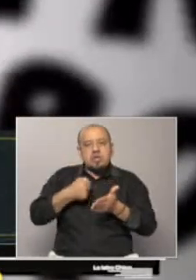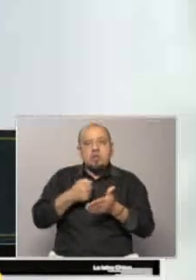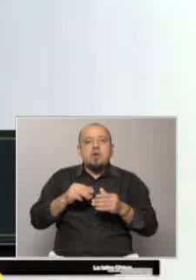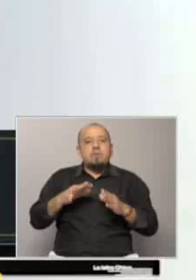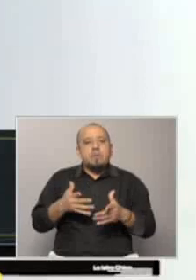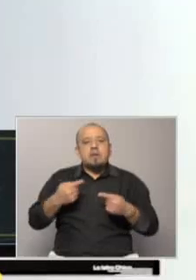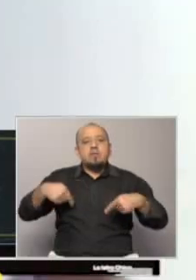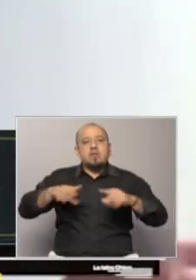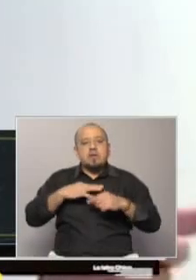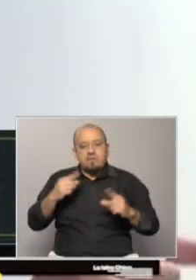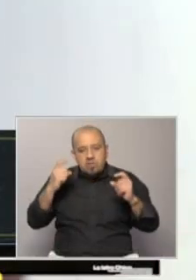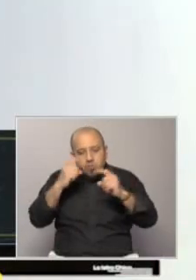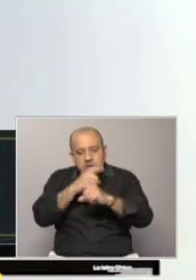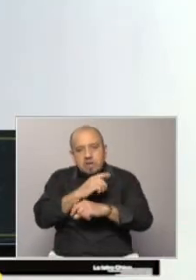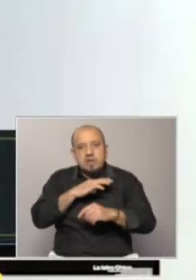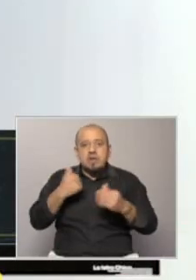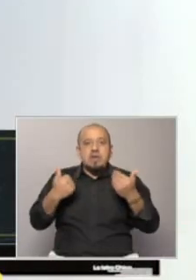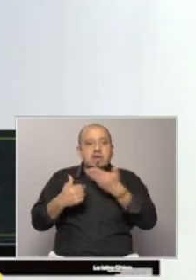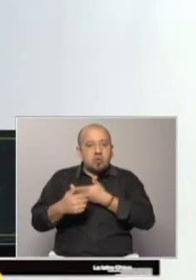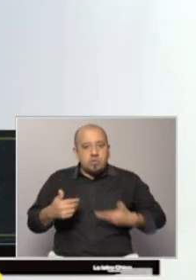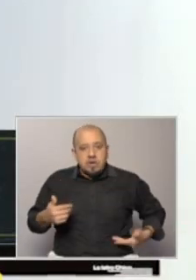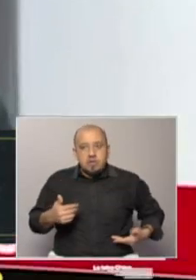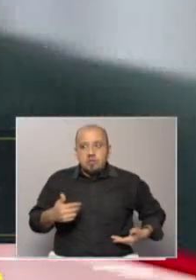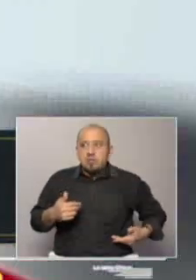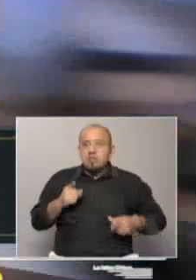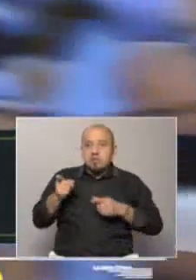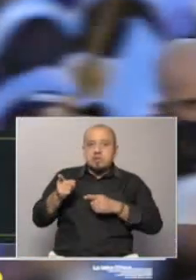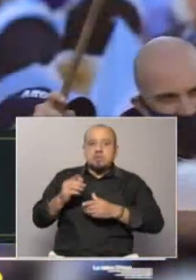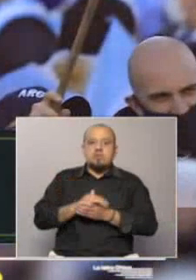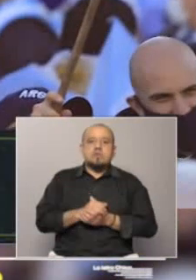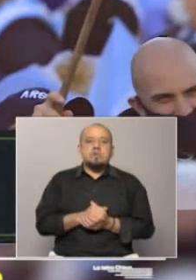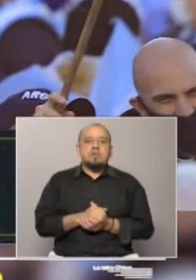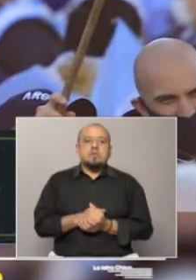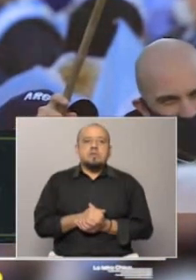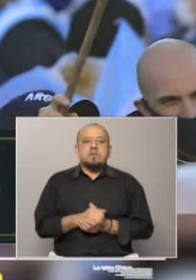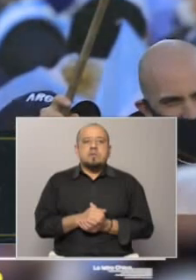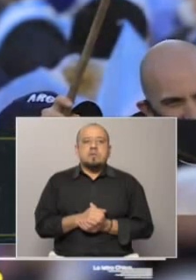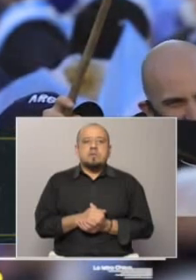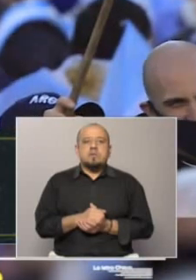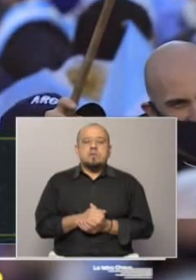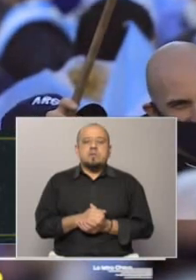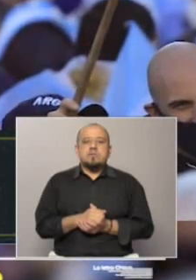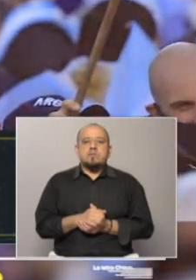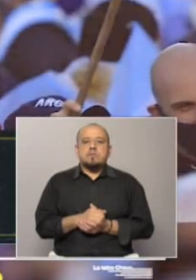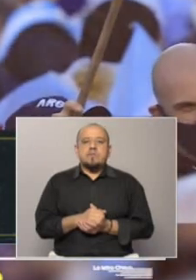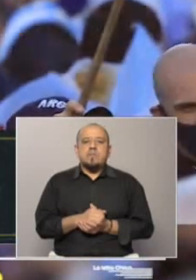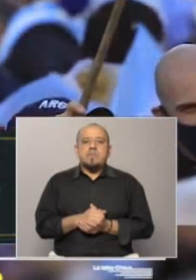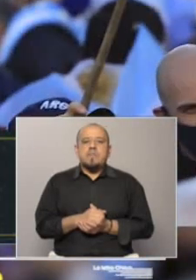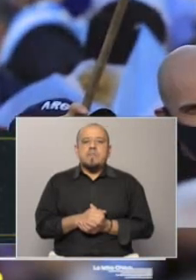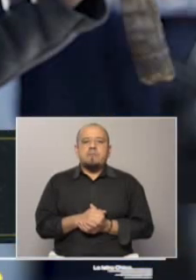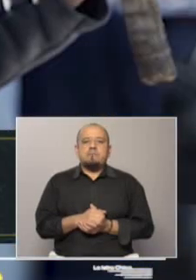partido con las dificultades que dejó el gobierno con el que ellos simpatizan. Por supuesto, soy